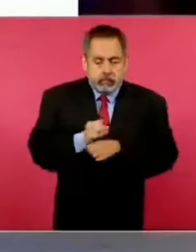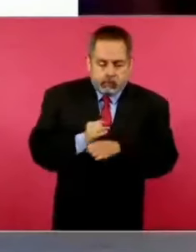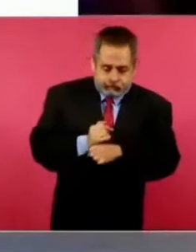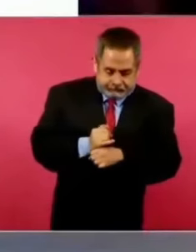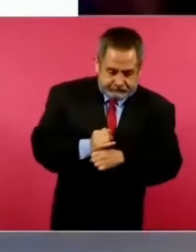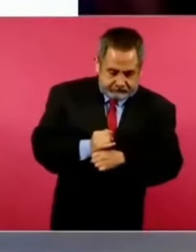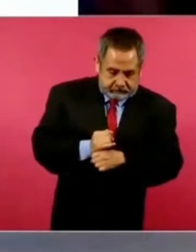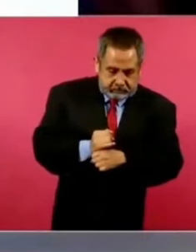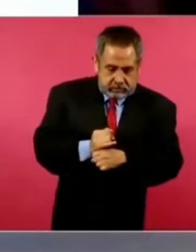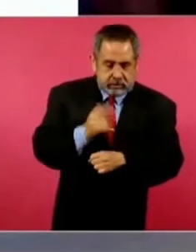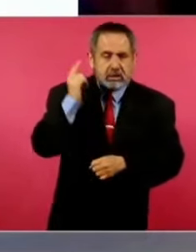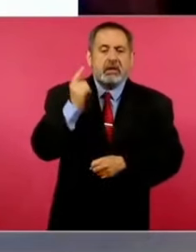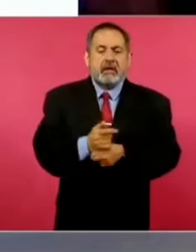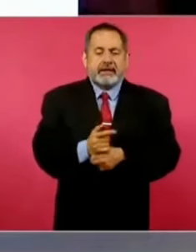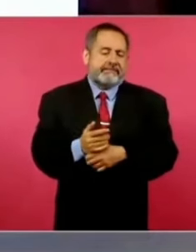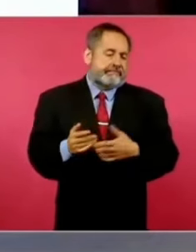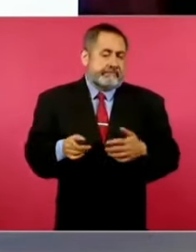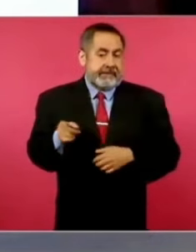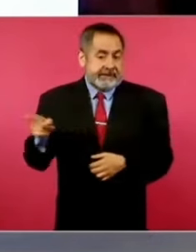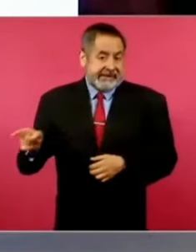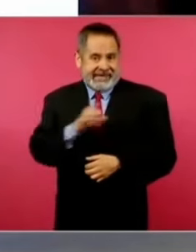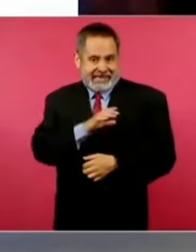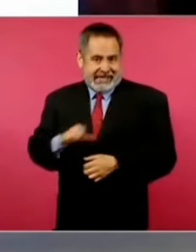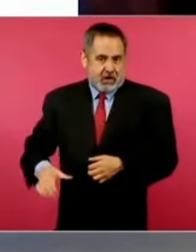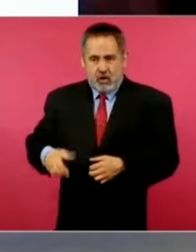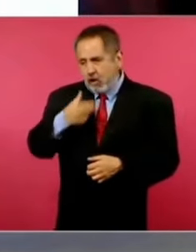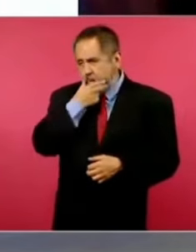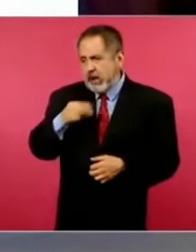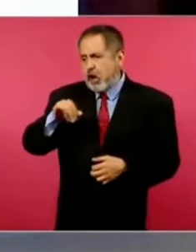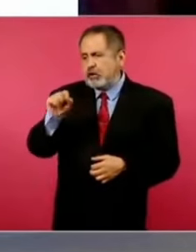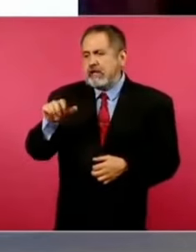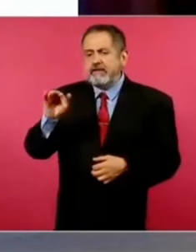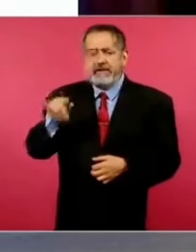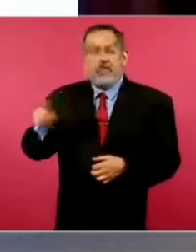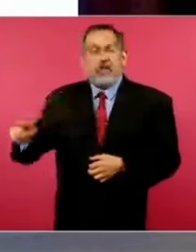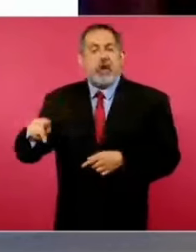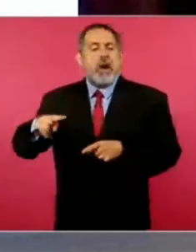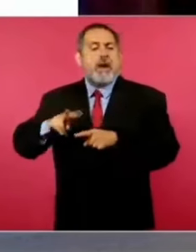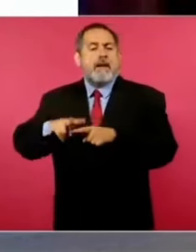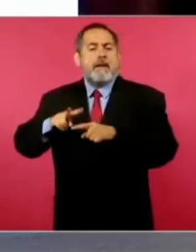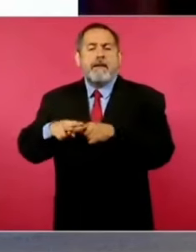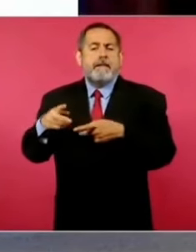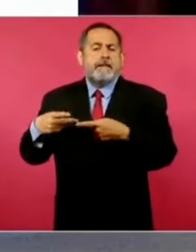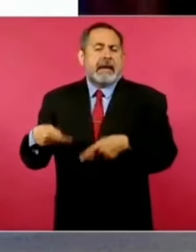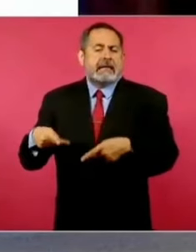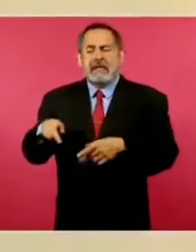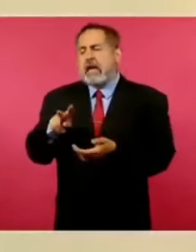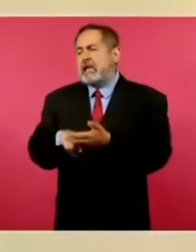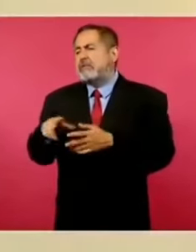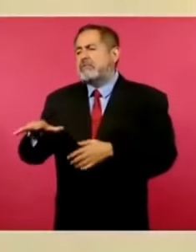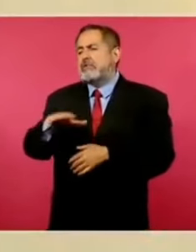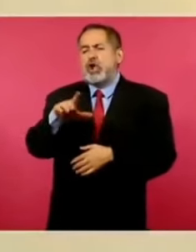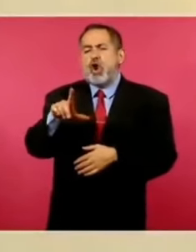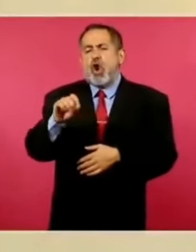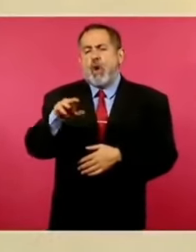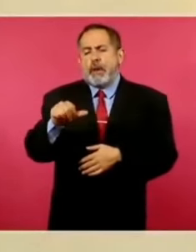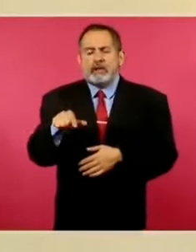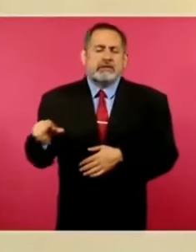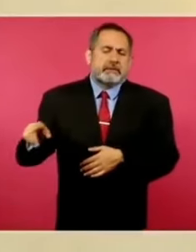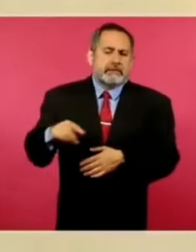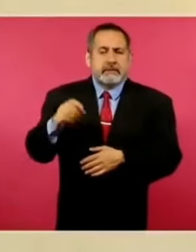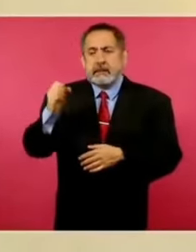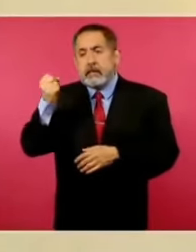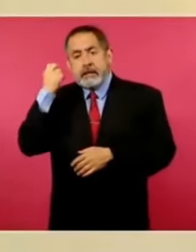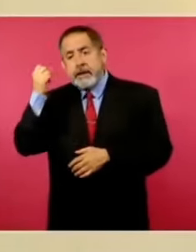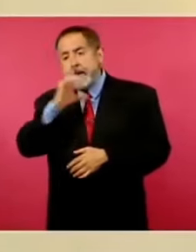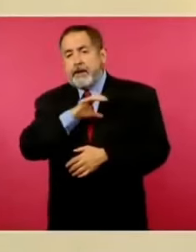investigaciones el candidato José Alfredo se encontraba en la Plaza de la Concordia en la comunidad de Las Lomas y durante el cierre de